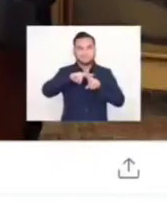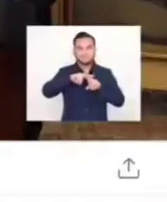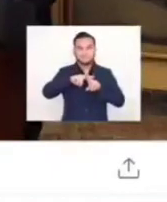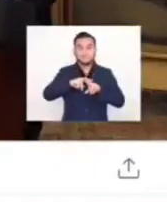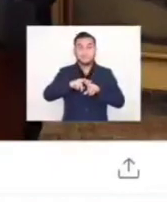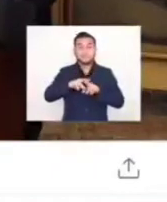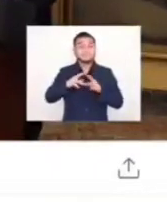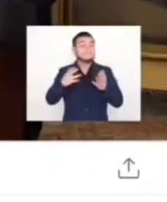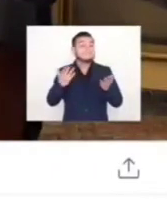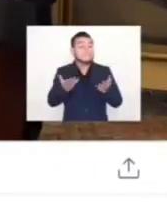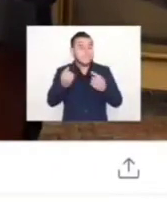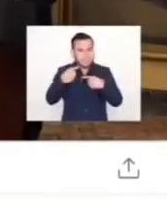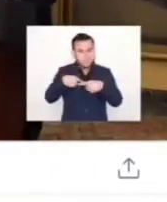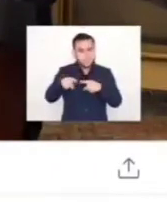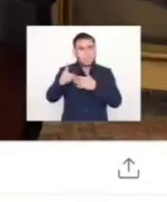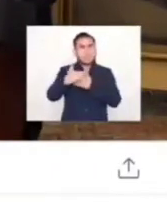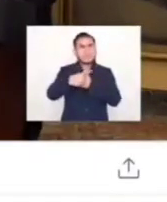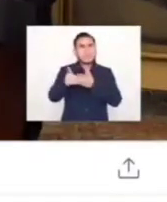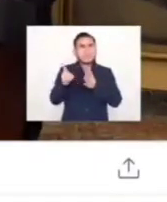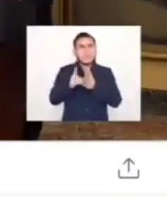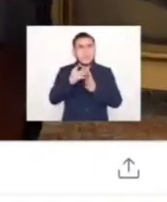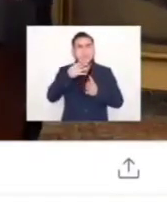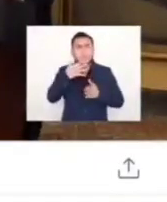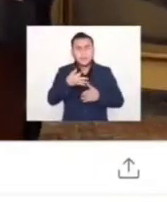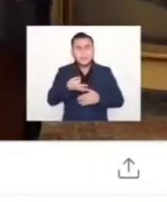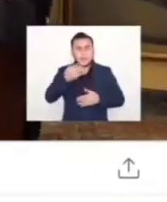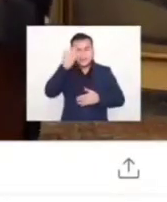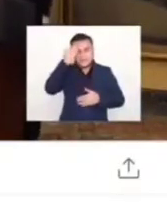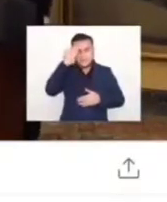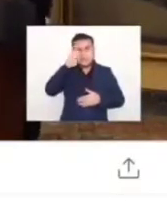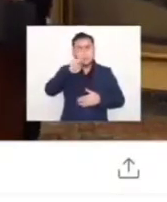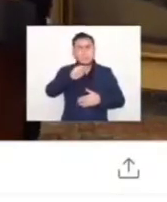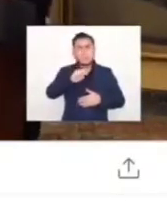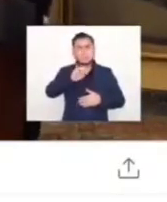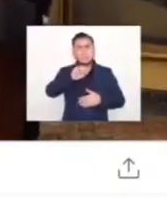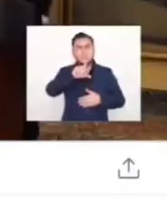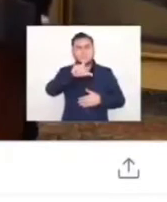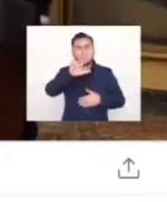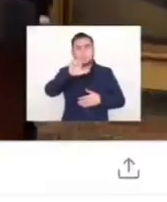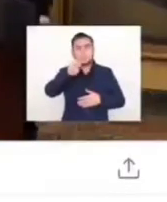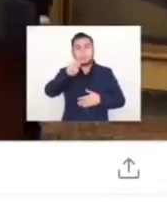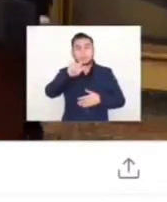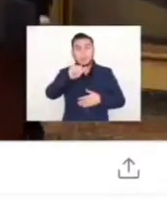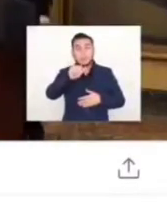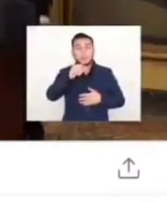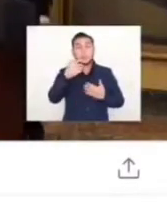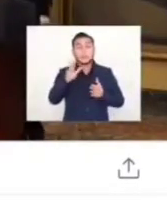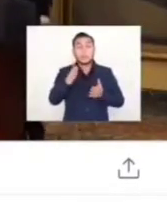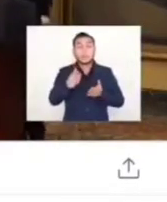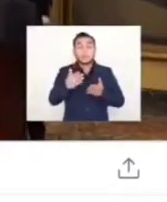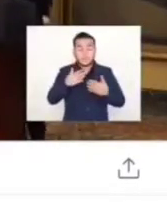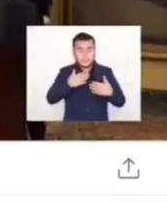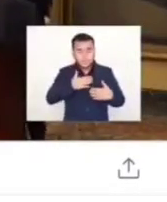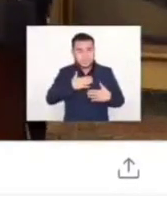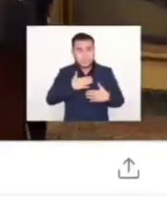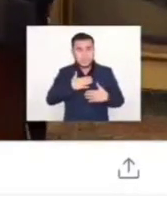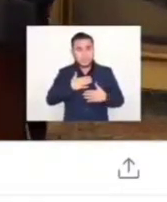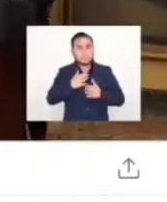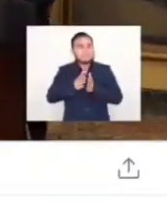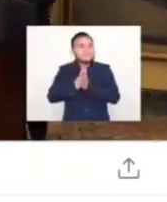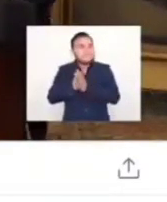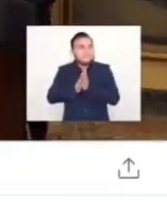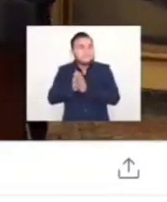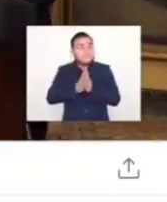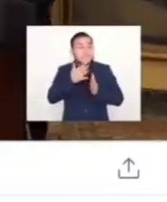ahora. Sin embargo, Milena, como todos ustedes ya saben, ha tenido una carrera política interesante, y cuando